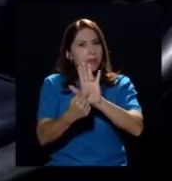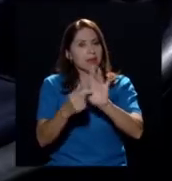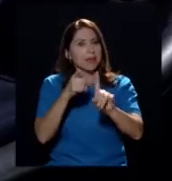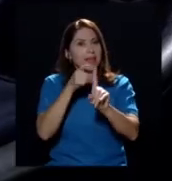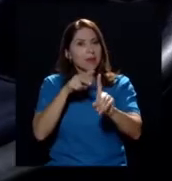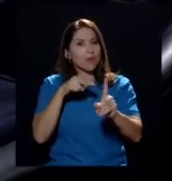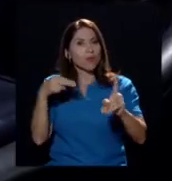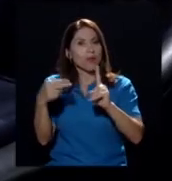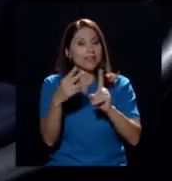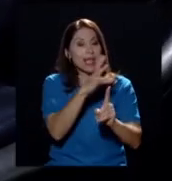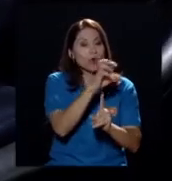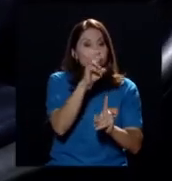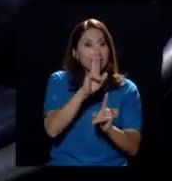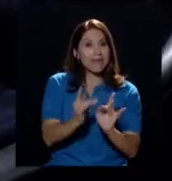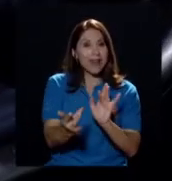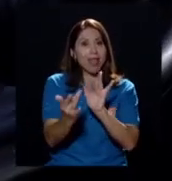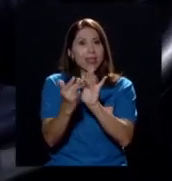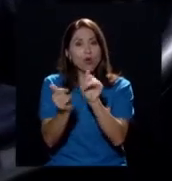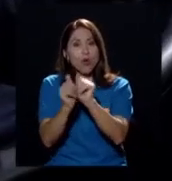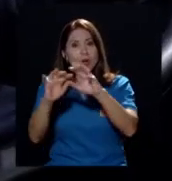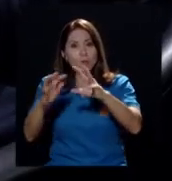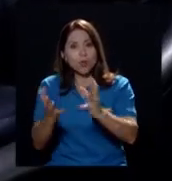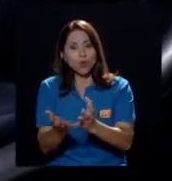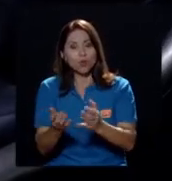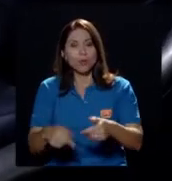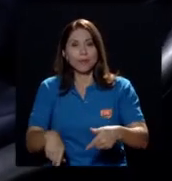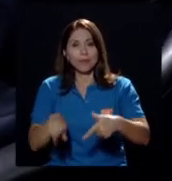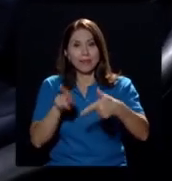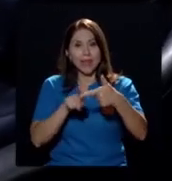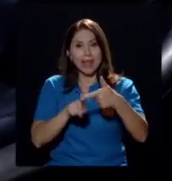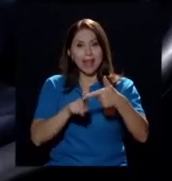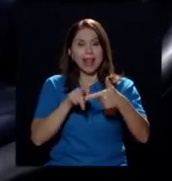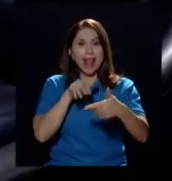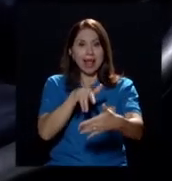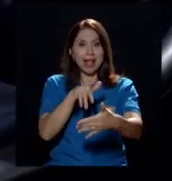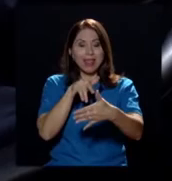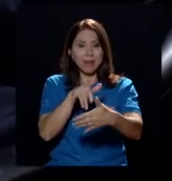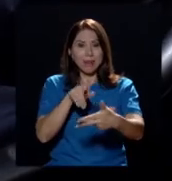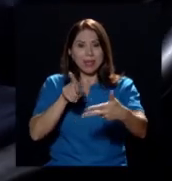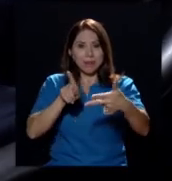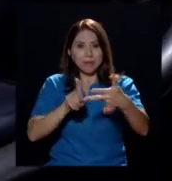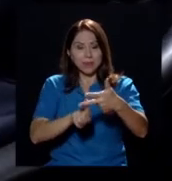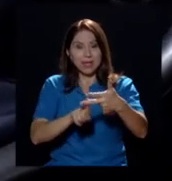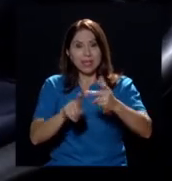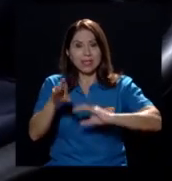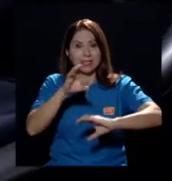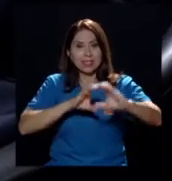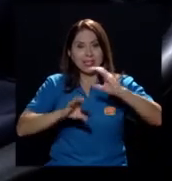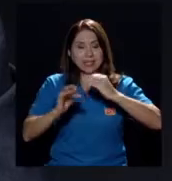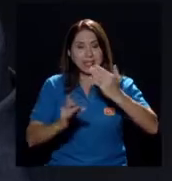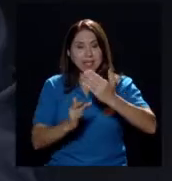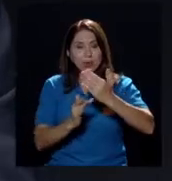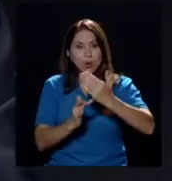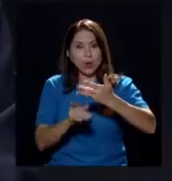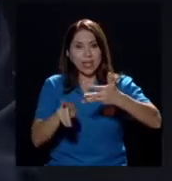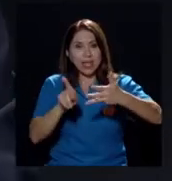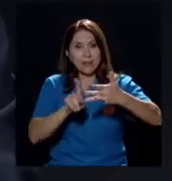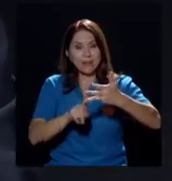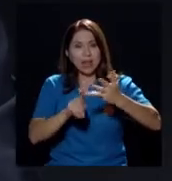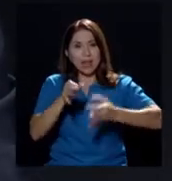rica con el mundo la academia los sectores de ciencia y tecnología la